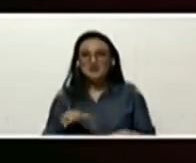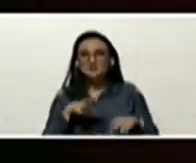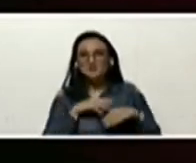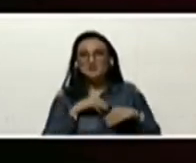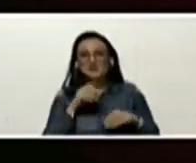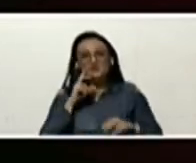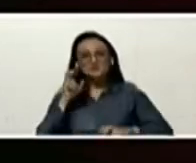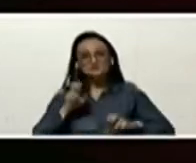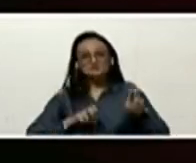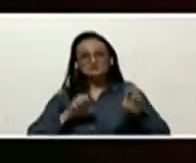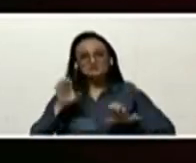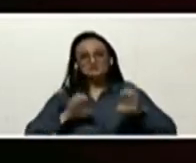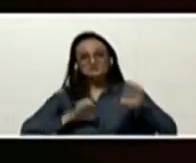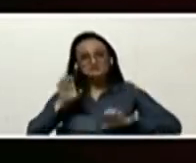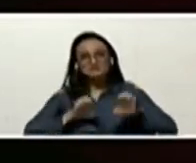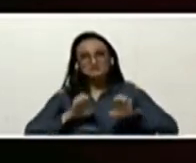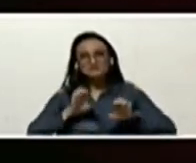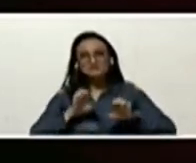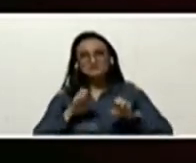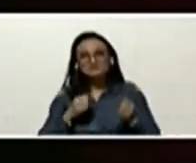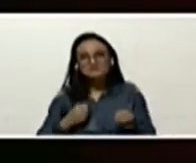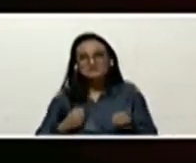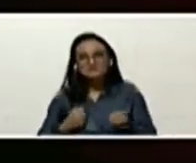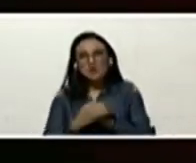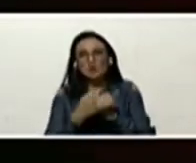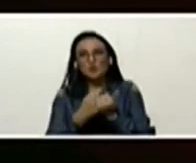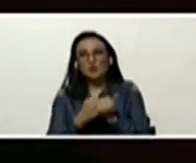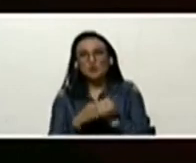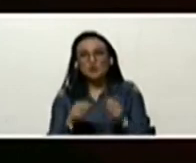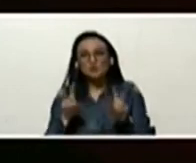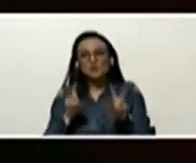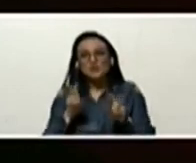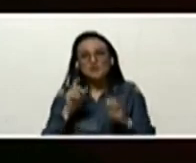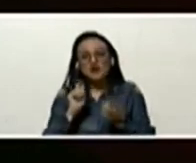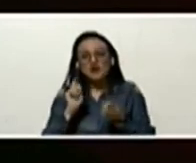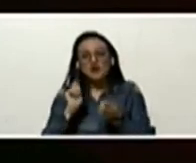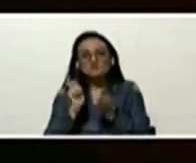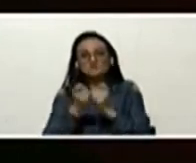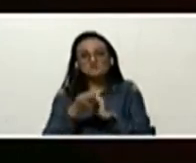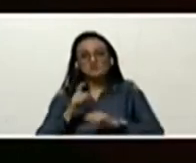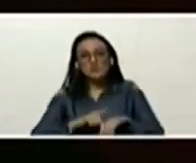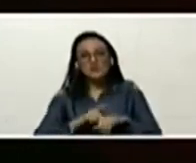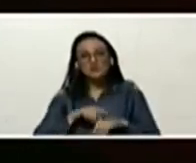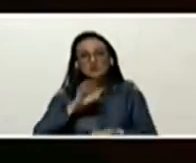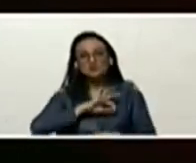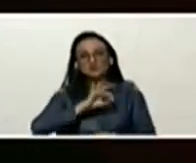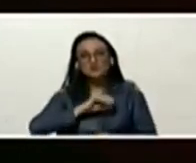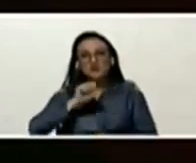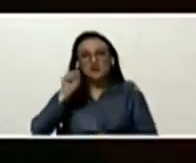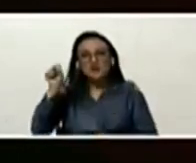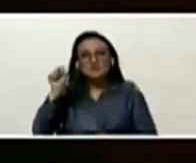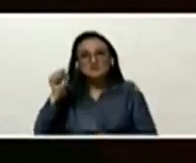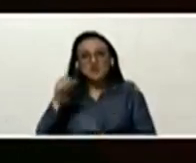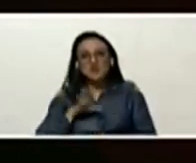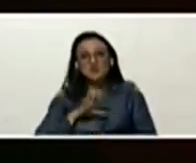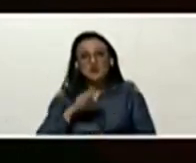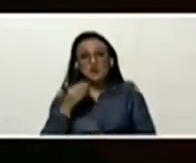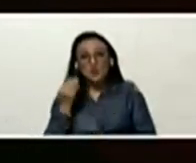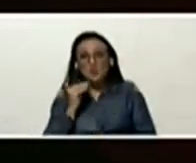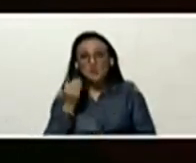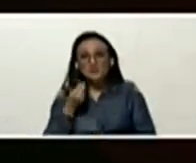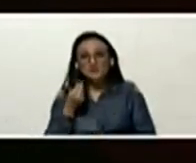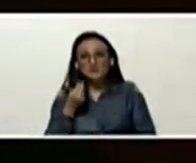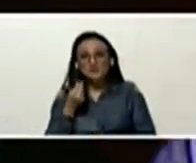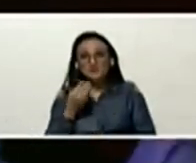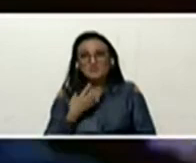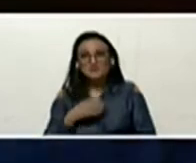un análisis que pretende contribuir a la nueva etapa de transición al socialismo desde la juventud.